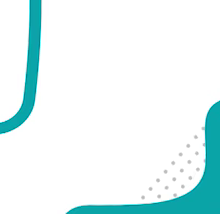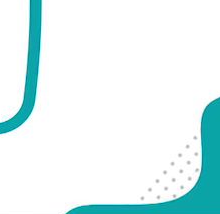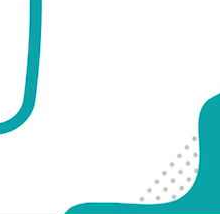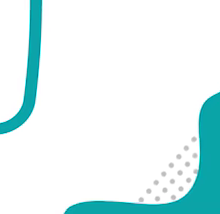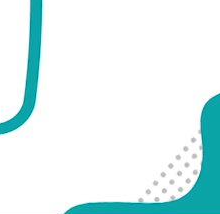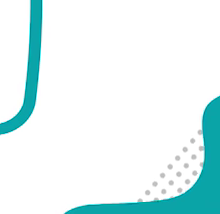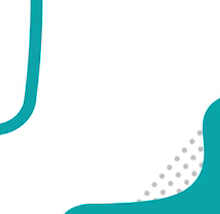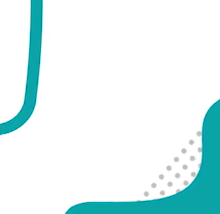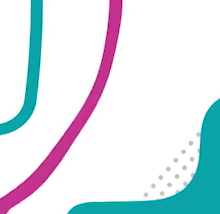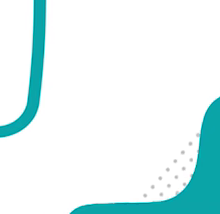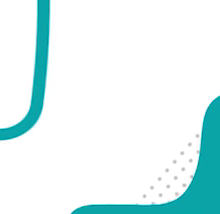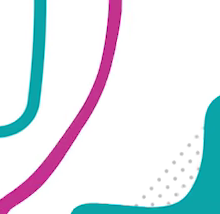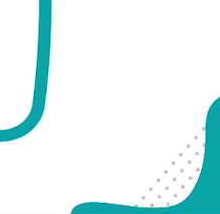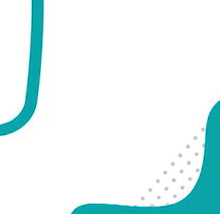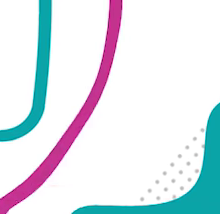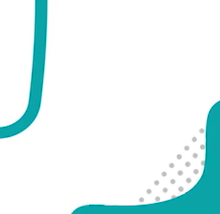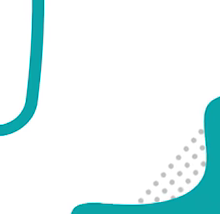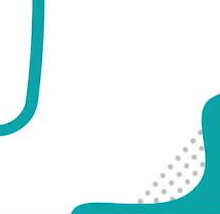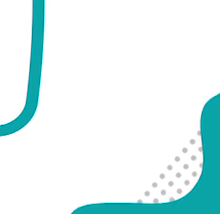¡Suscríbete! ¡Suscríbete!